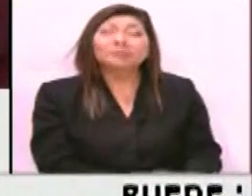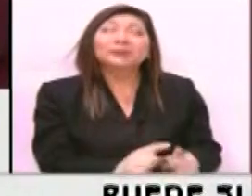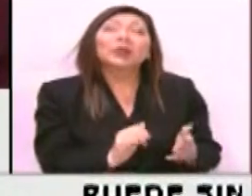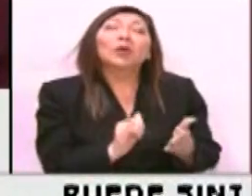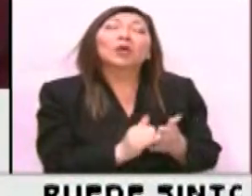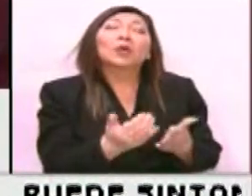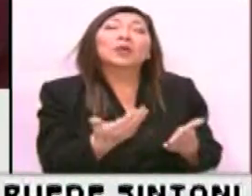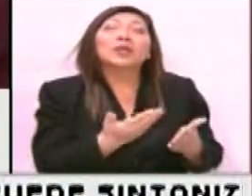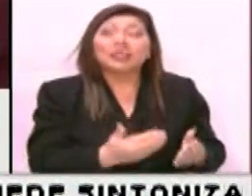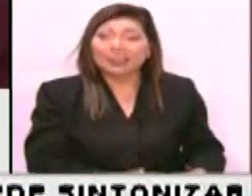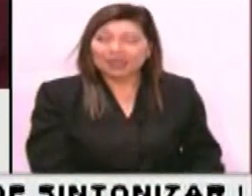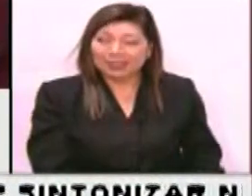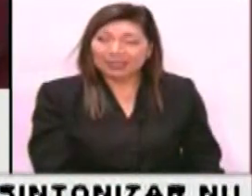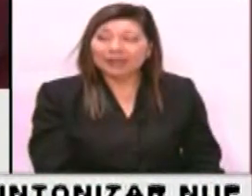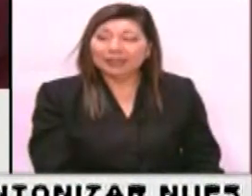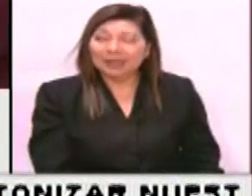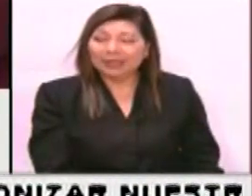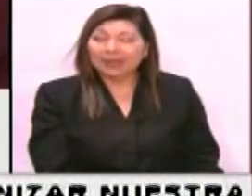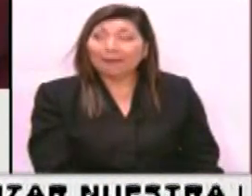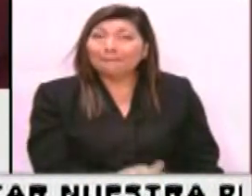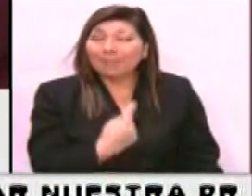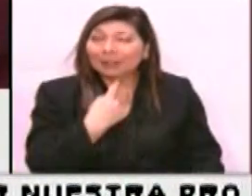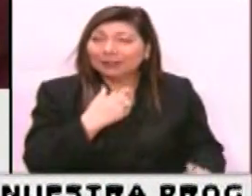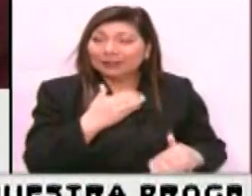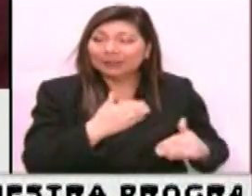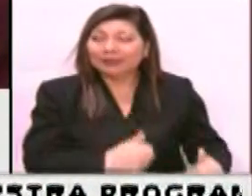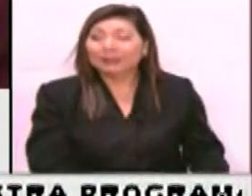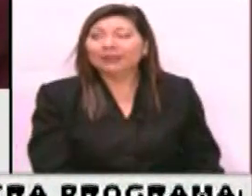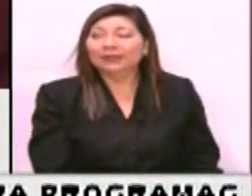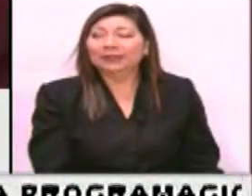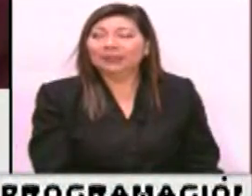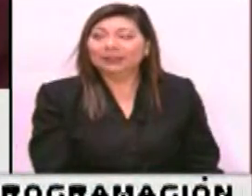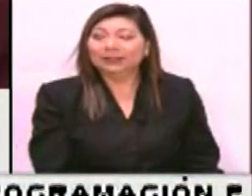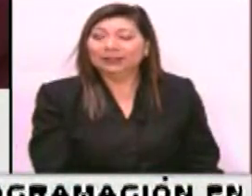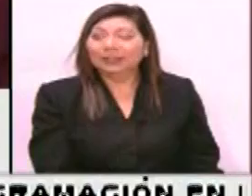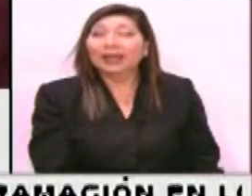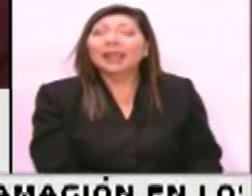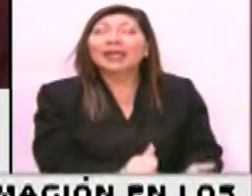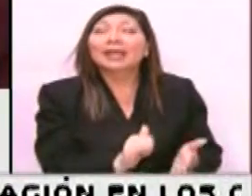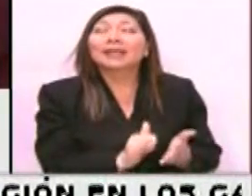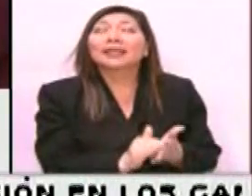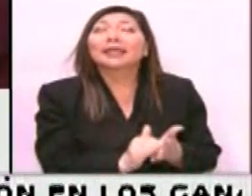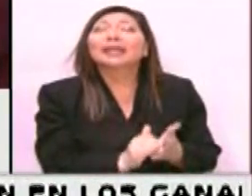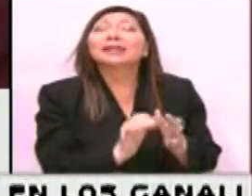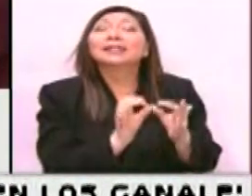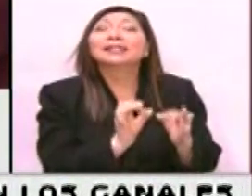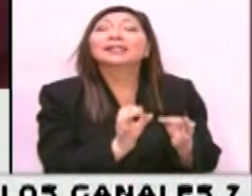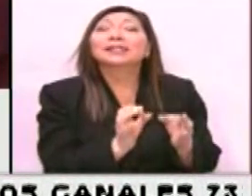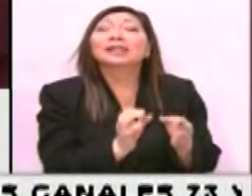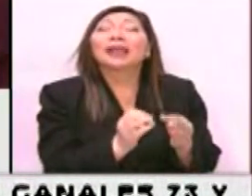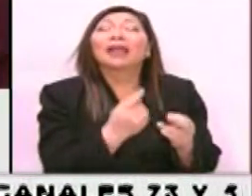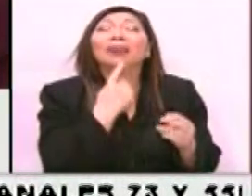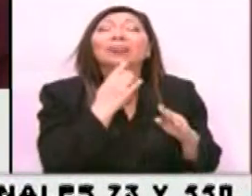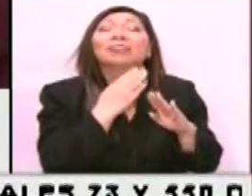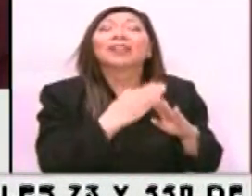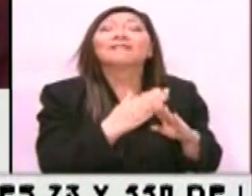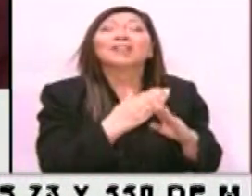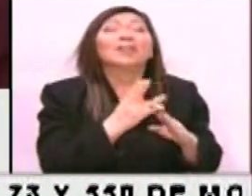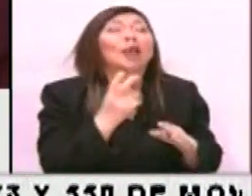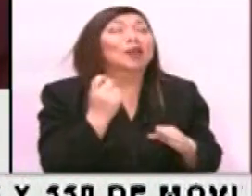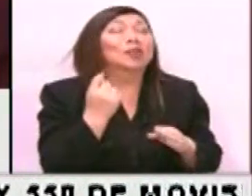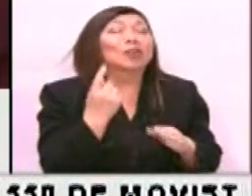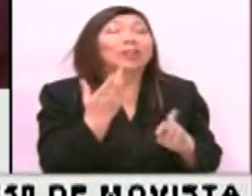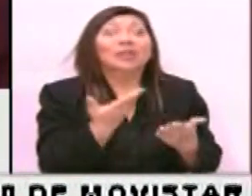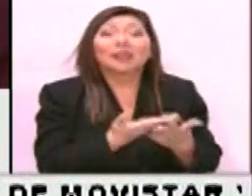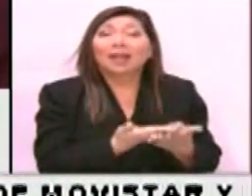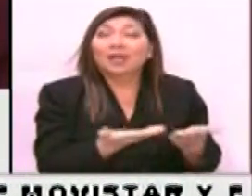les invoco a que ustedes utilicen ese parámetro de igualdad y que efectivamente entiendan que no